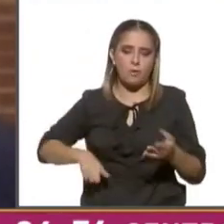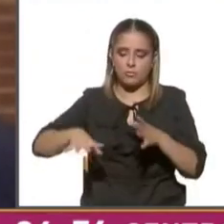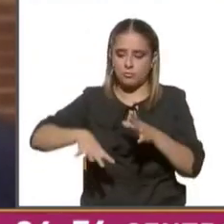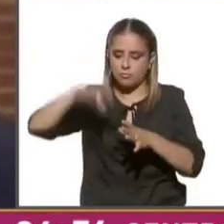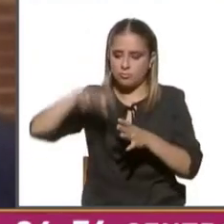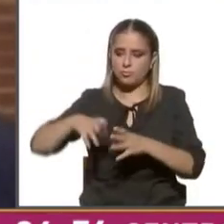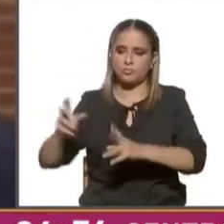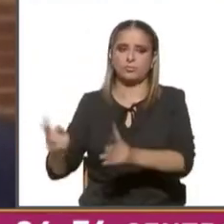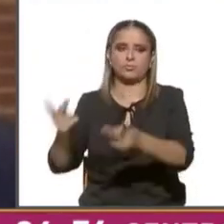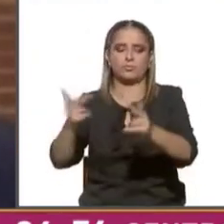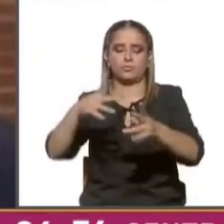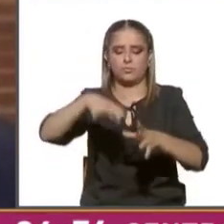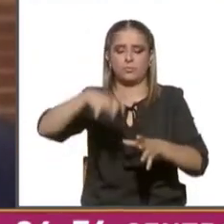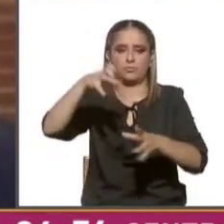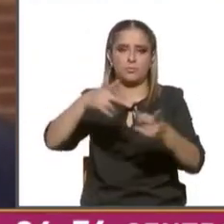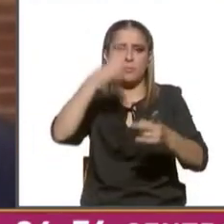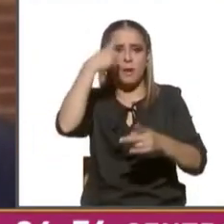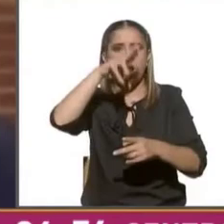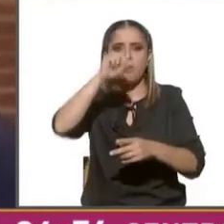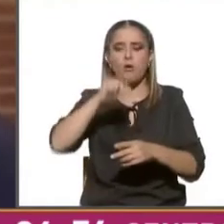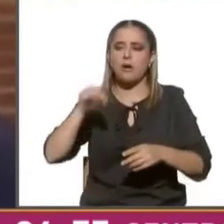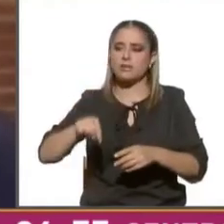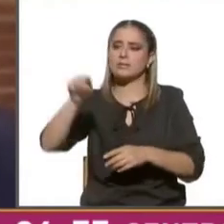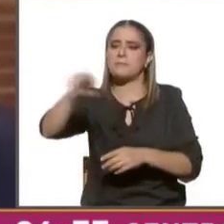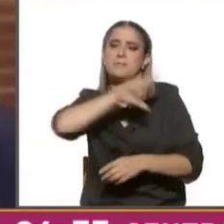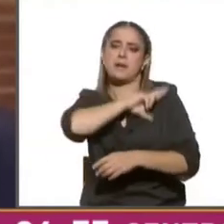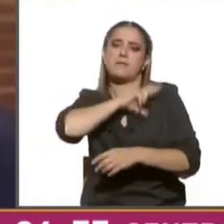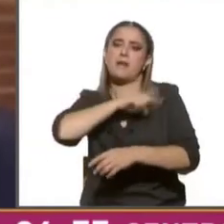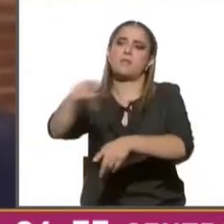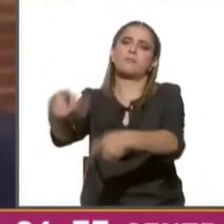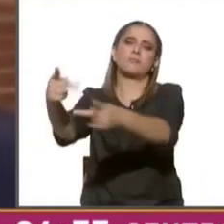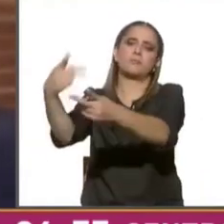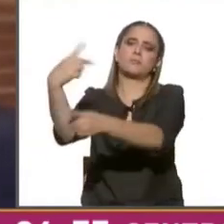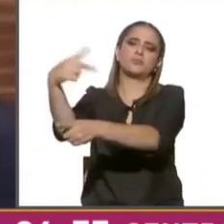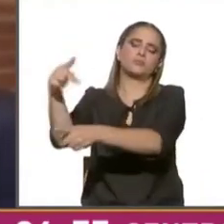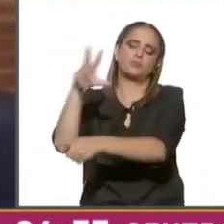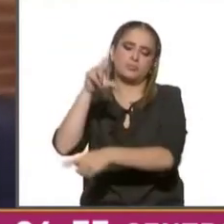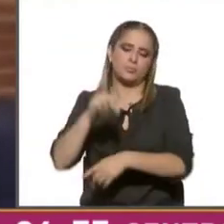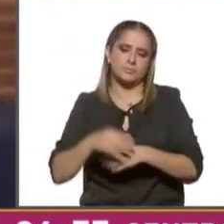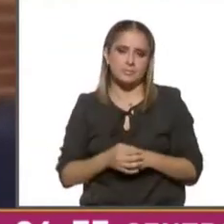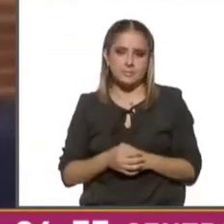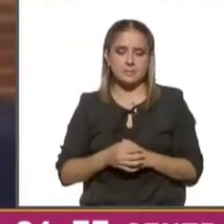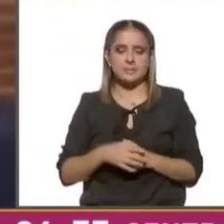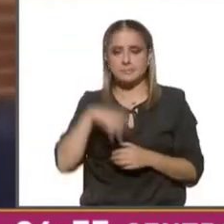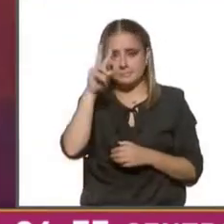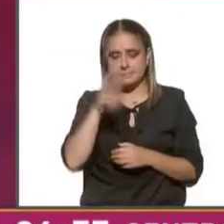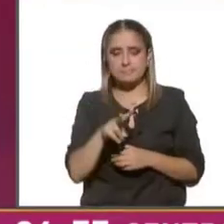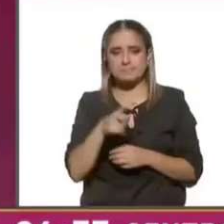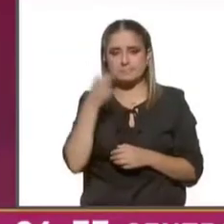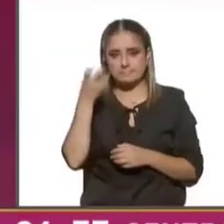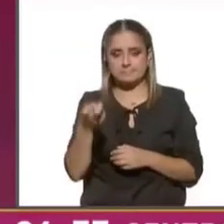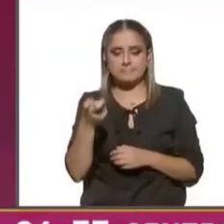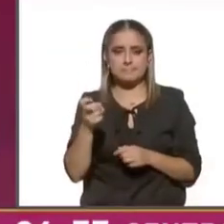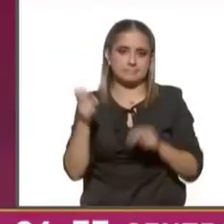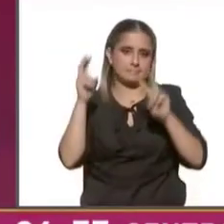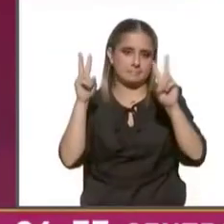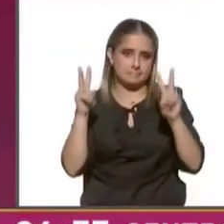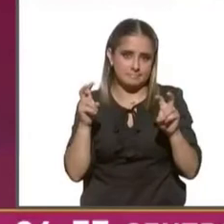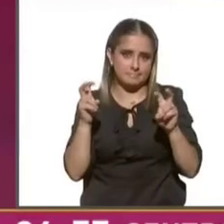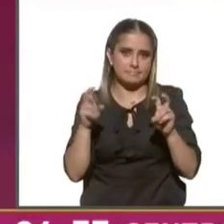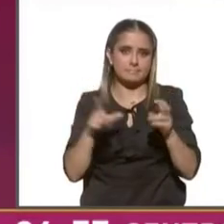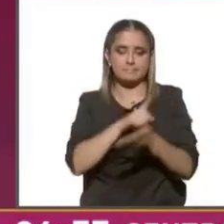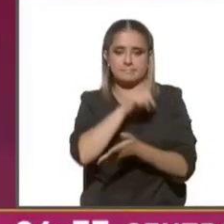mexicano, y que no esté en un esquema de concesiones, Lupita. Fue una discusión este asunto de la